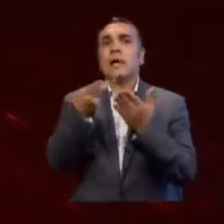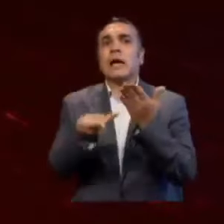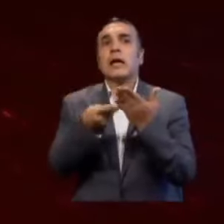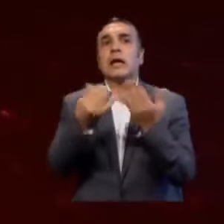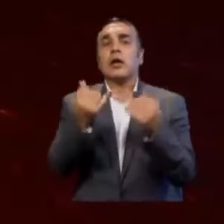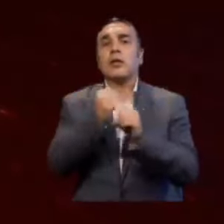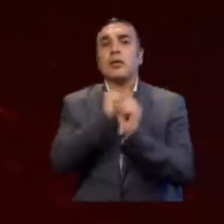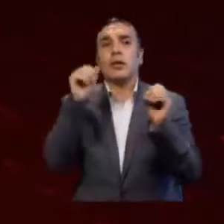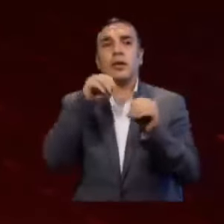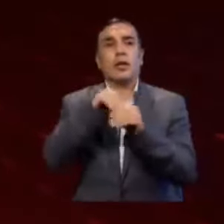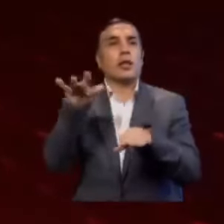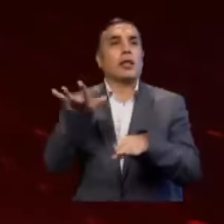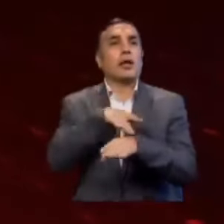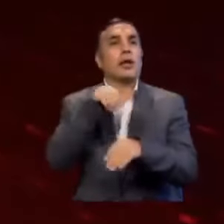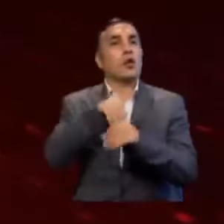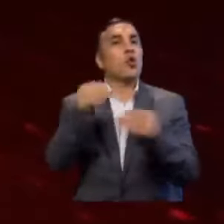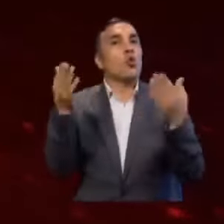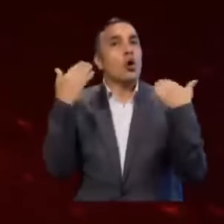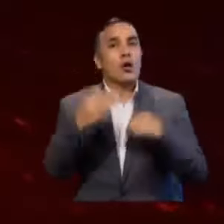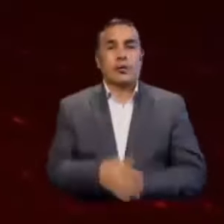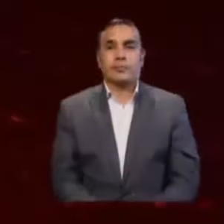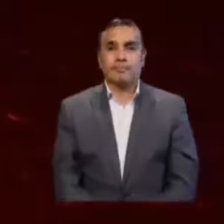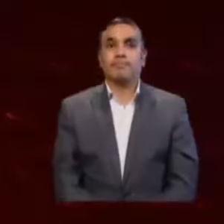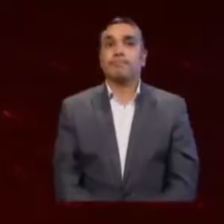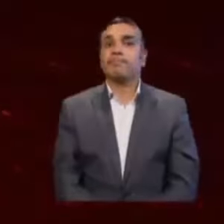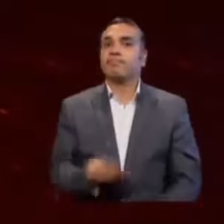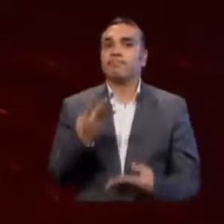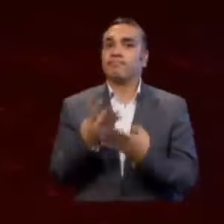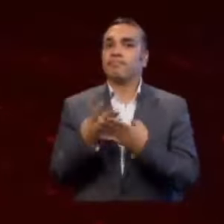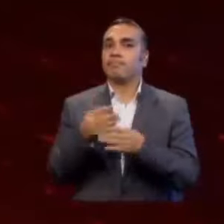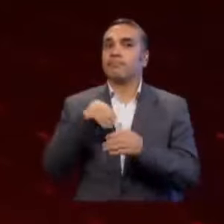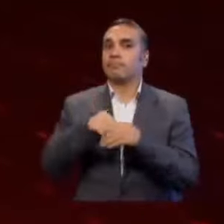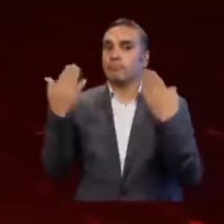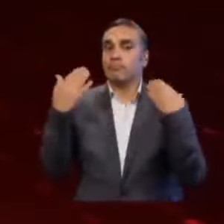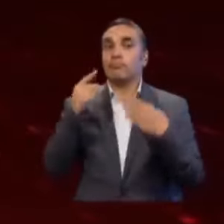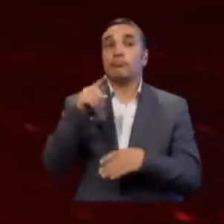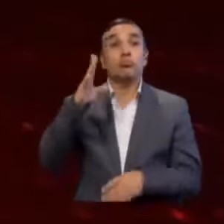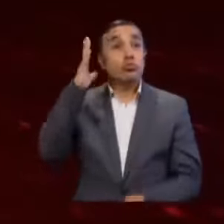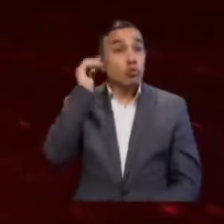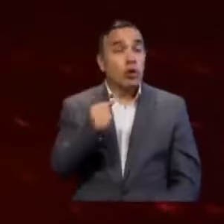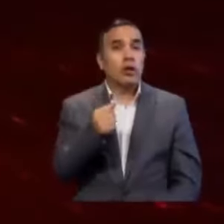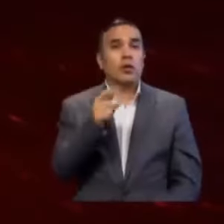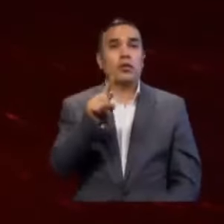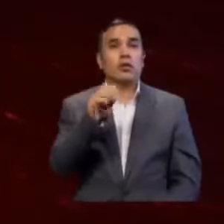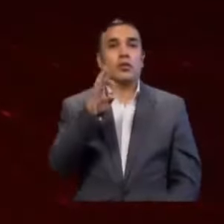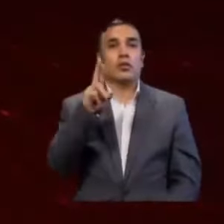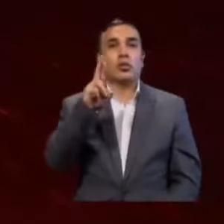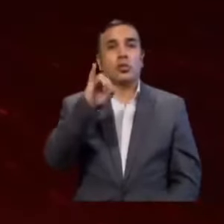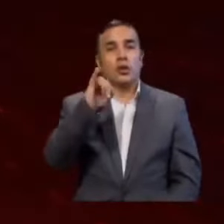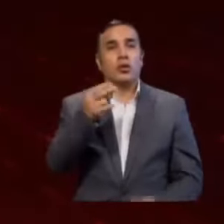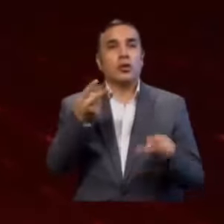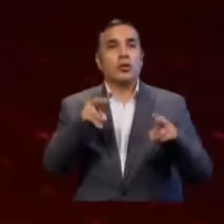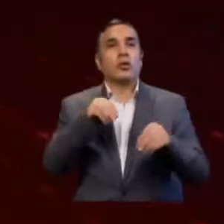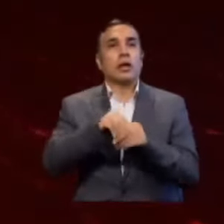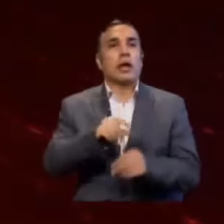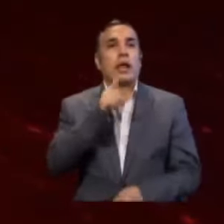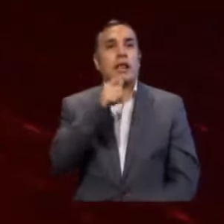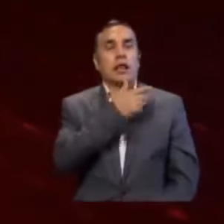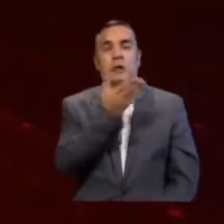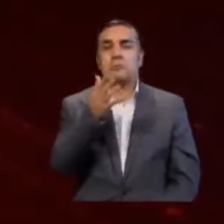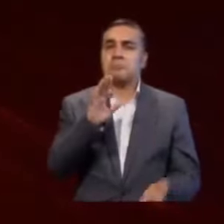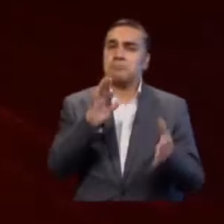esta mañana desde muy temprano en Guayaquil, en la penitenciaría del litoral, en Cuenca, en el Turi y también en la Tacunga.